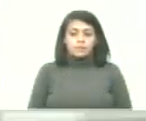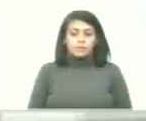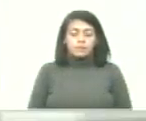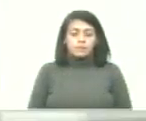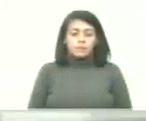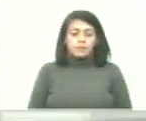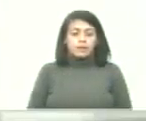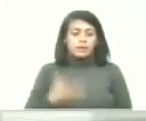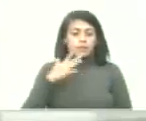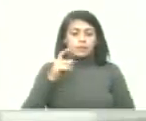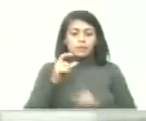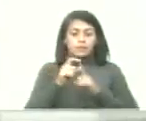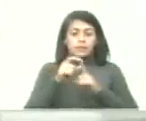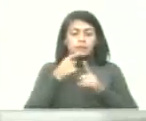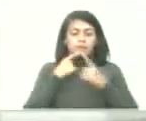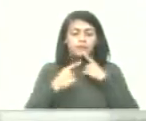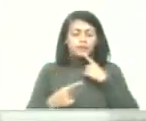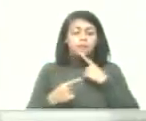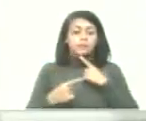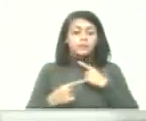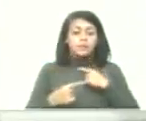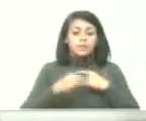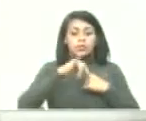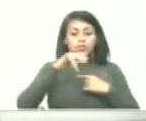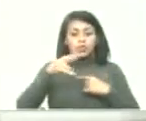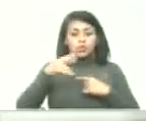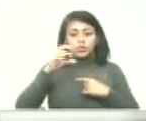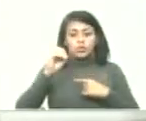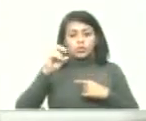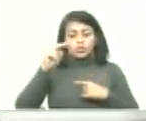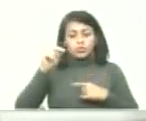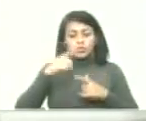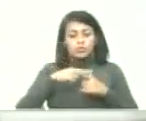Se parece a una frase que dijo el inefable John Bolton